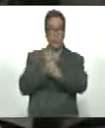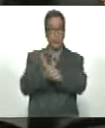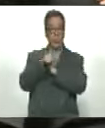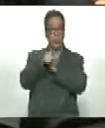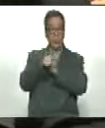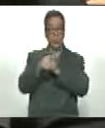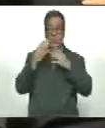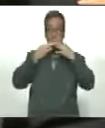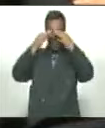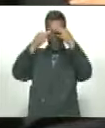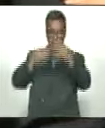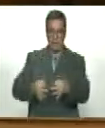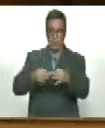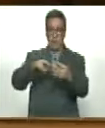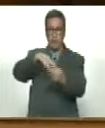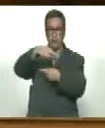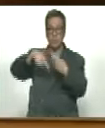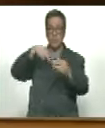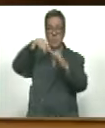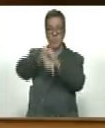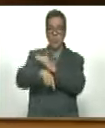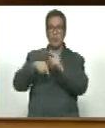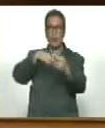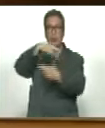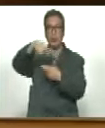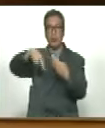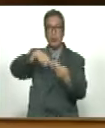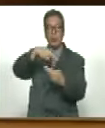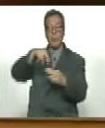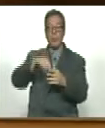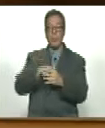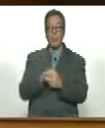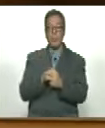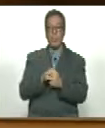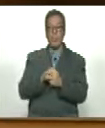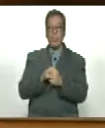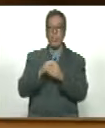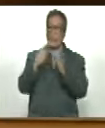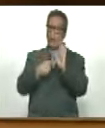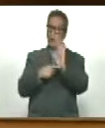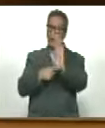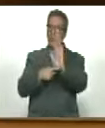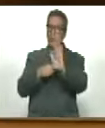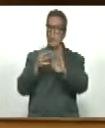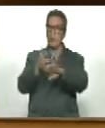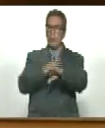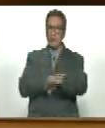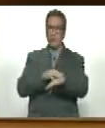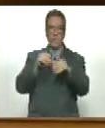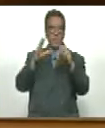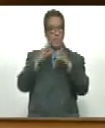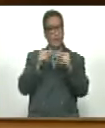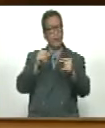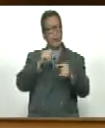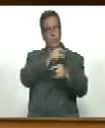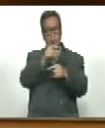una verdadera revolución dentro de la revolución. Desde el programa que acabó con el analfabetismo en